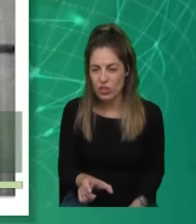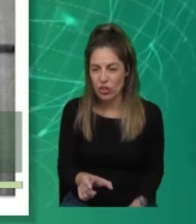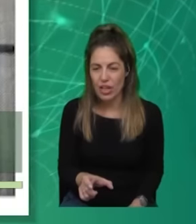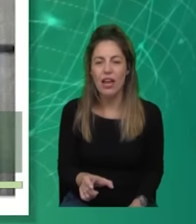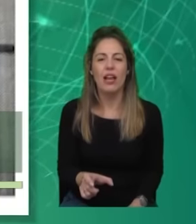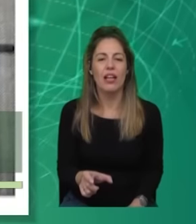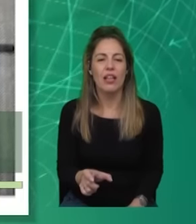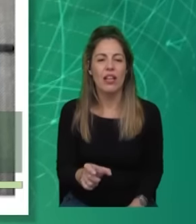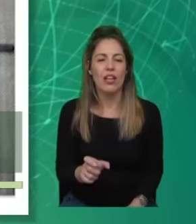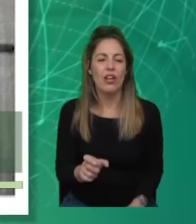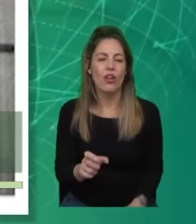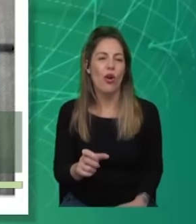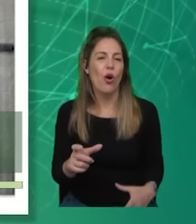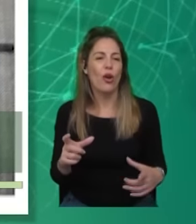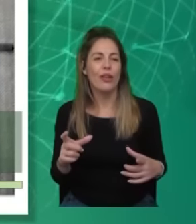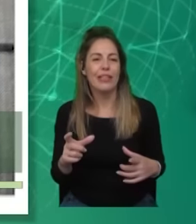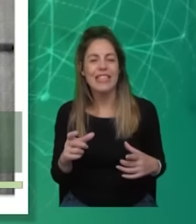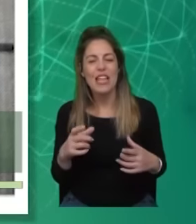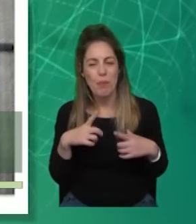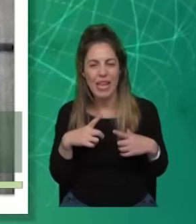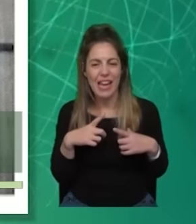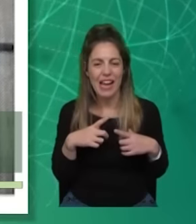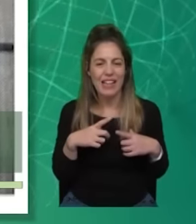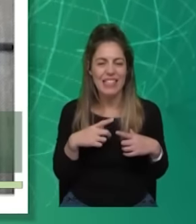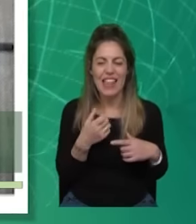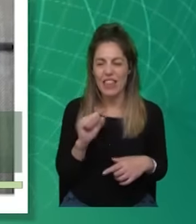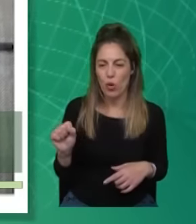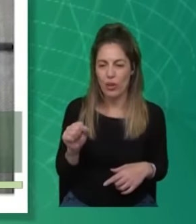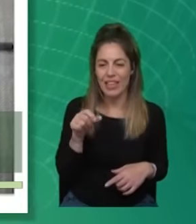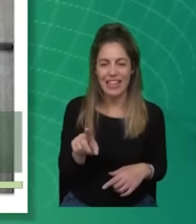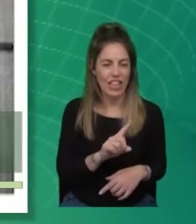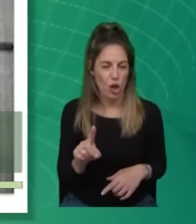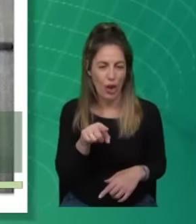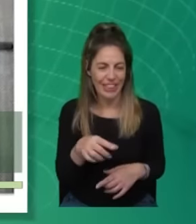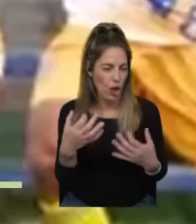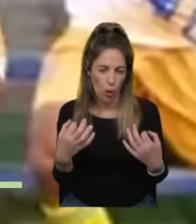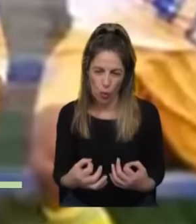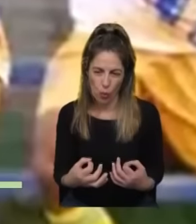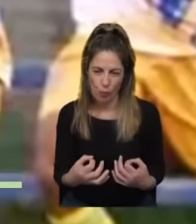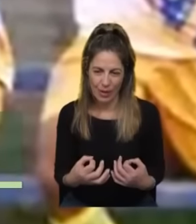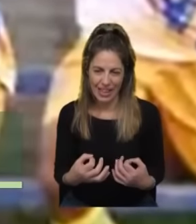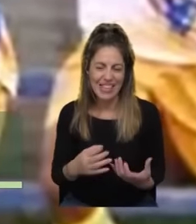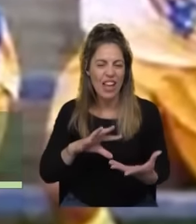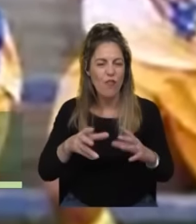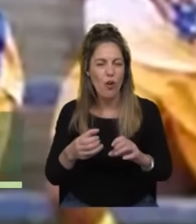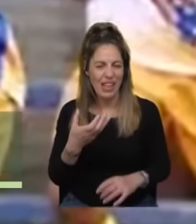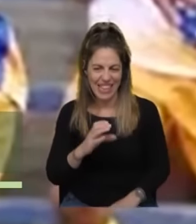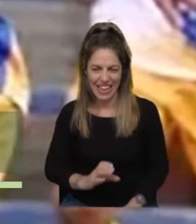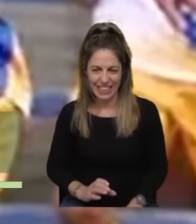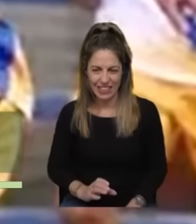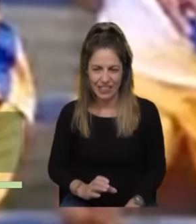con expectativas de delincuente y otros con no. Marcet no cumple ese estereotipo